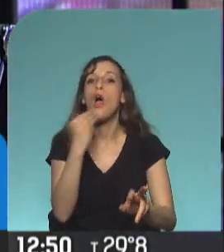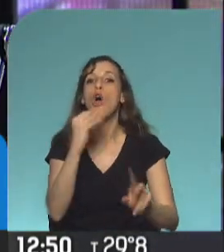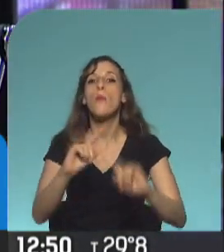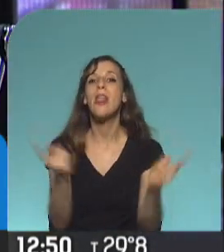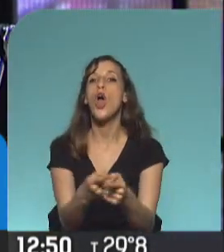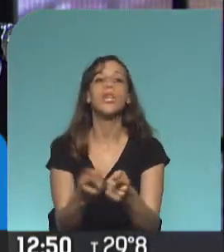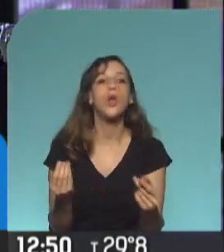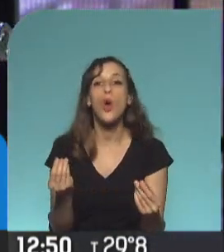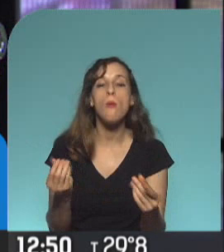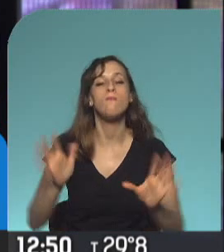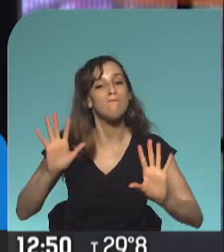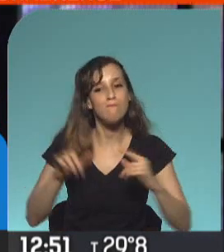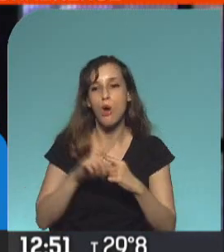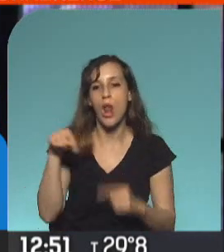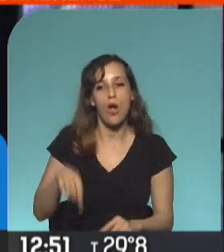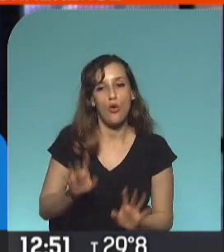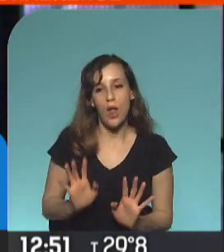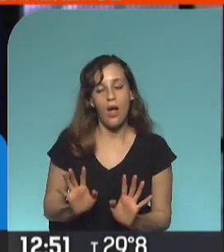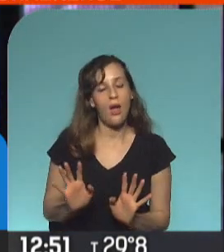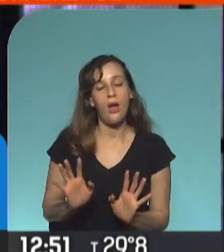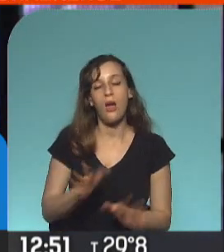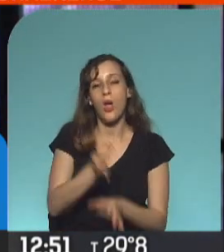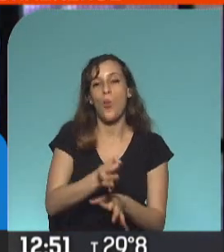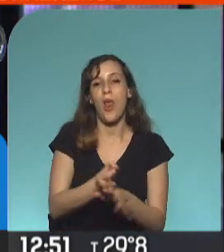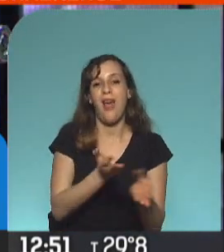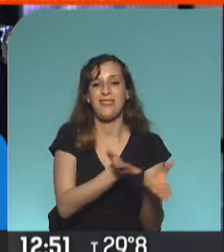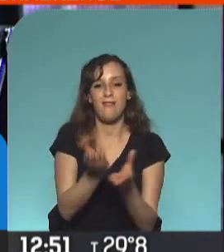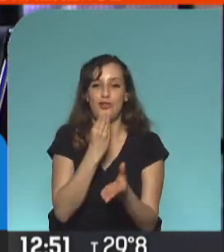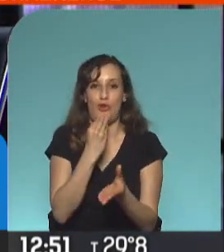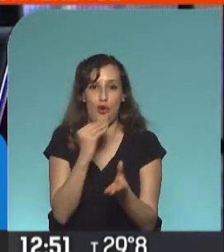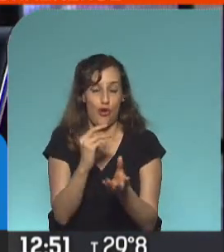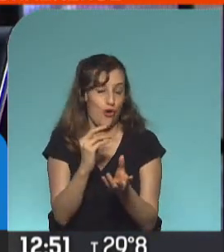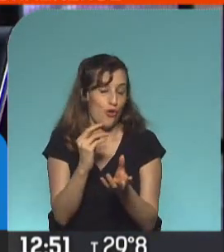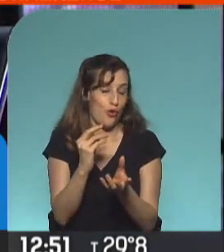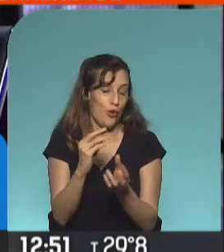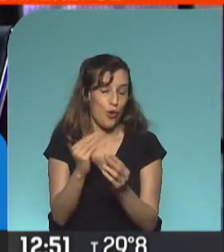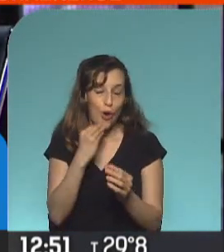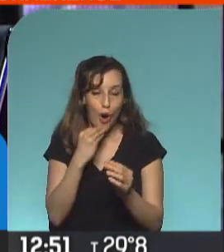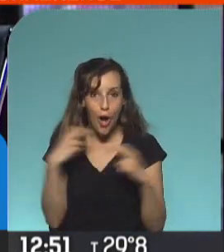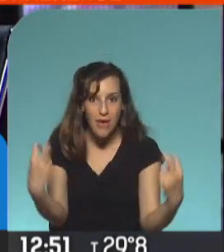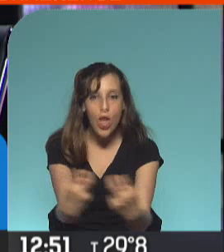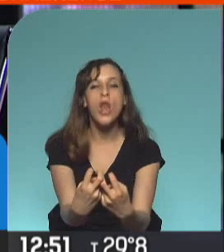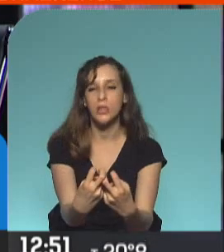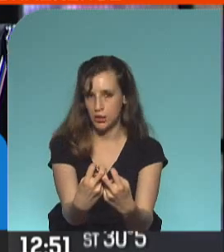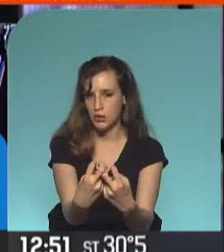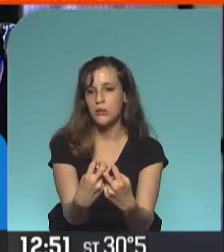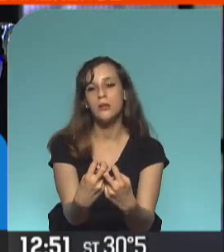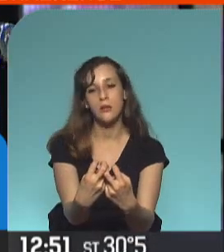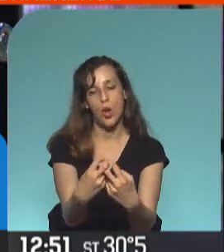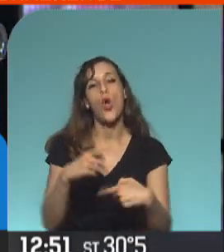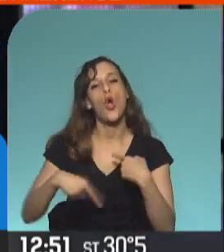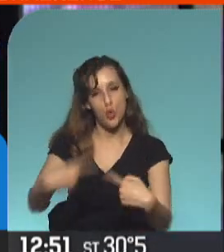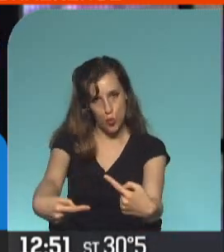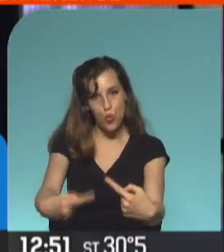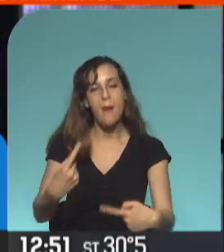eso por ahora el Servicio Alimentario Escolar de la Provincia de Buenos Aires va a seguir, digamos, prestándose a través de la entrega